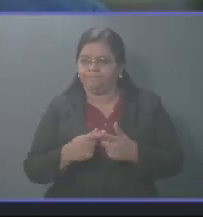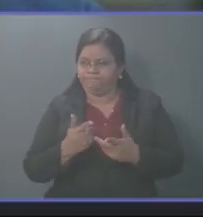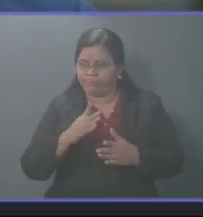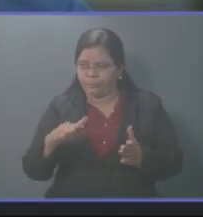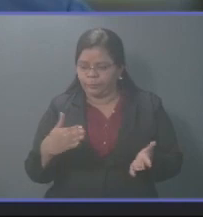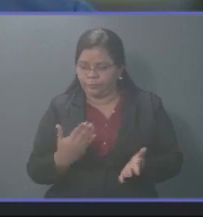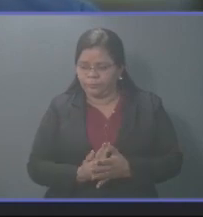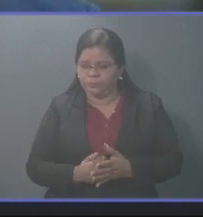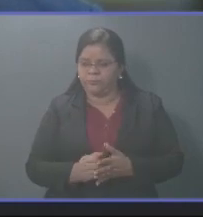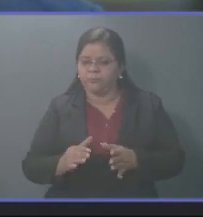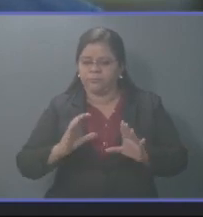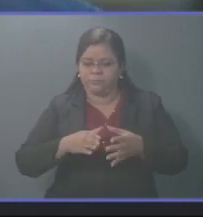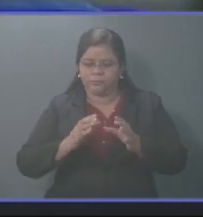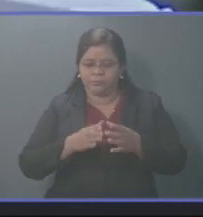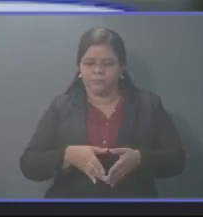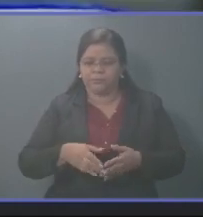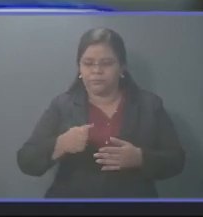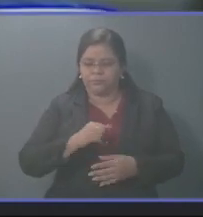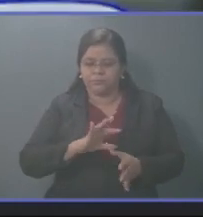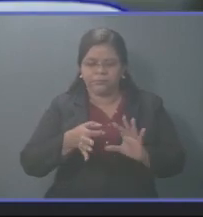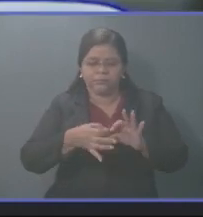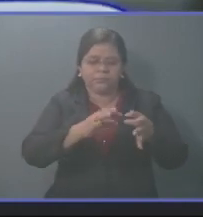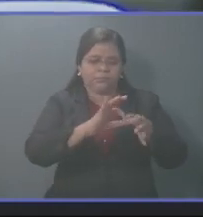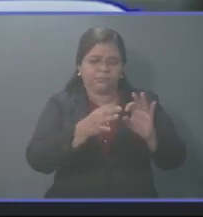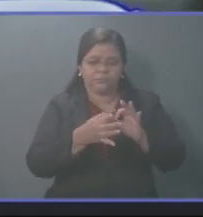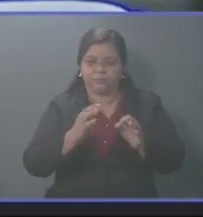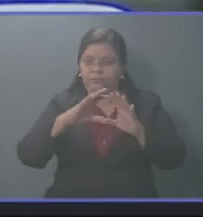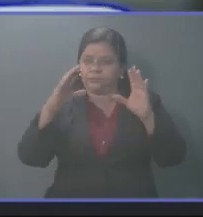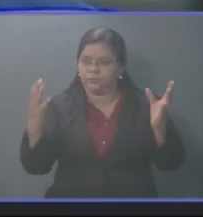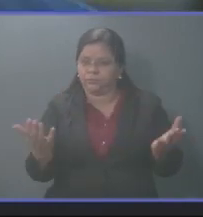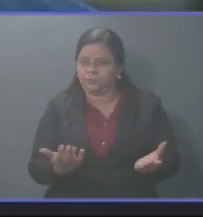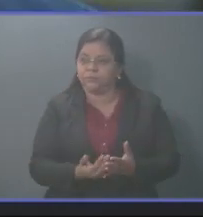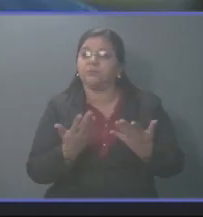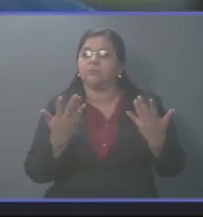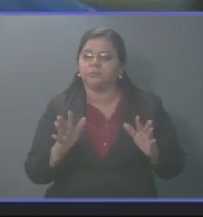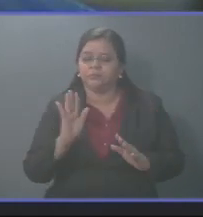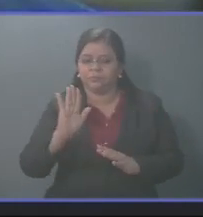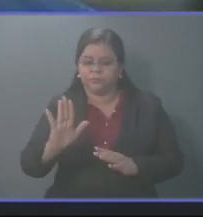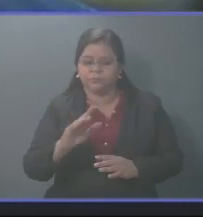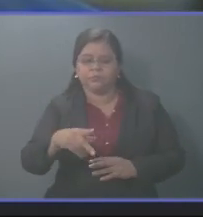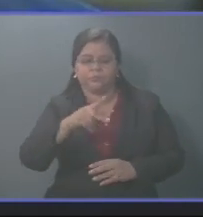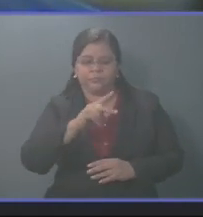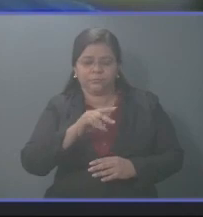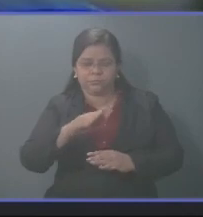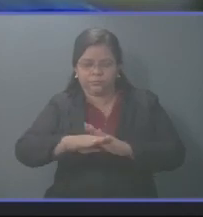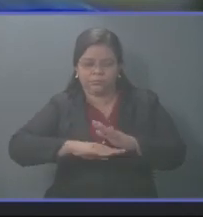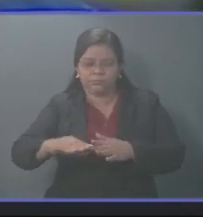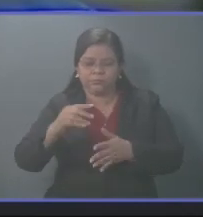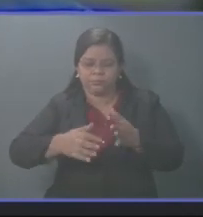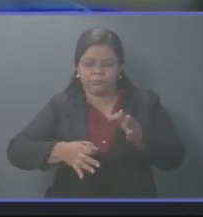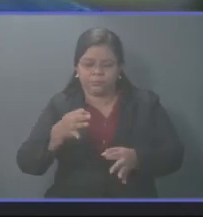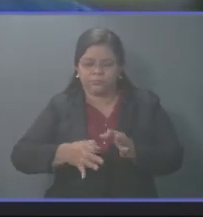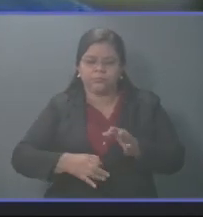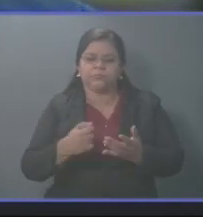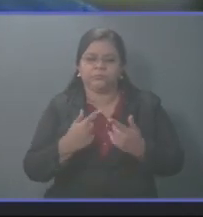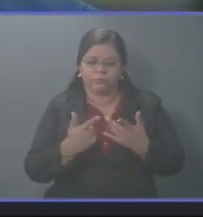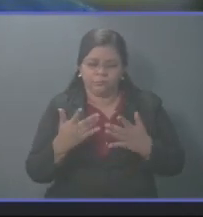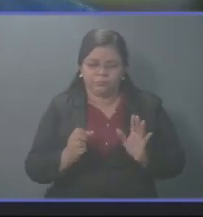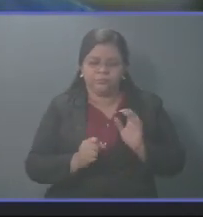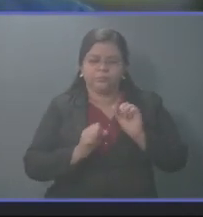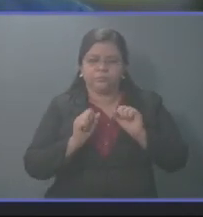por el Comité Olímpico Internacional. A fin de normalizar su personería jurídica, deberá de presentar